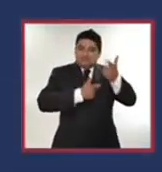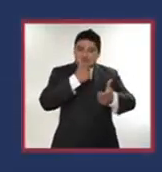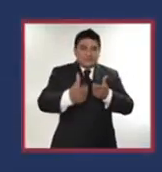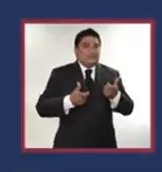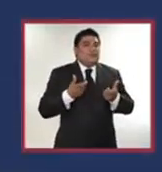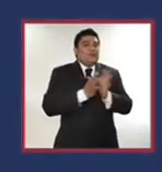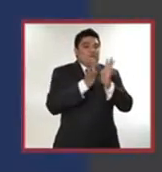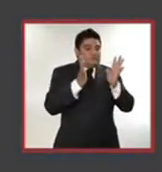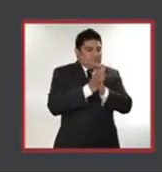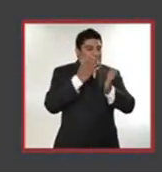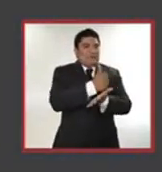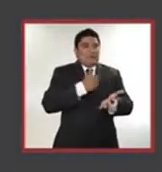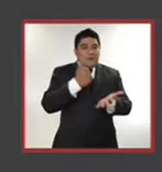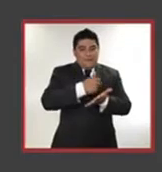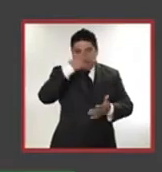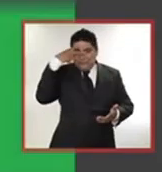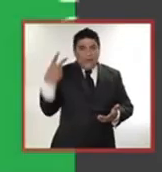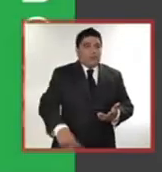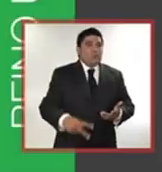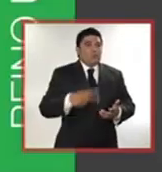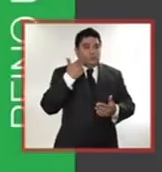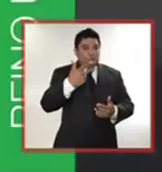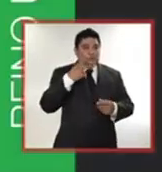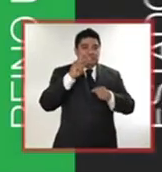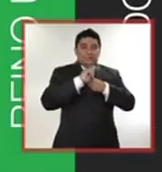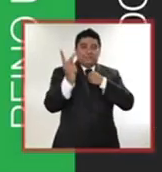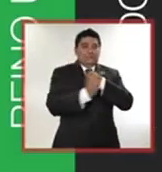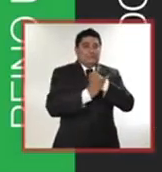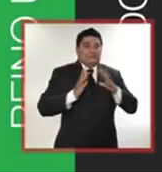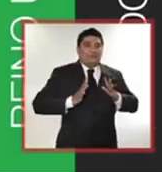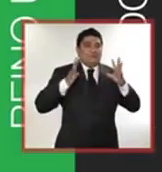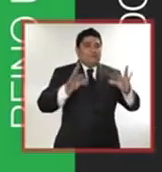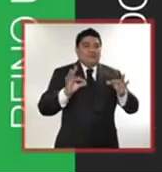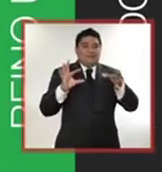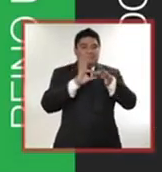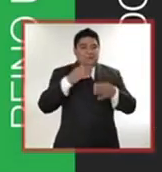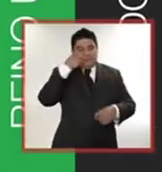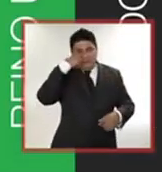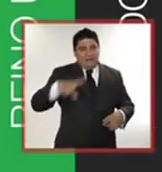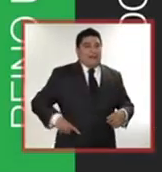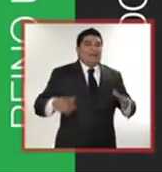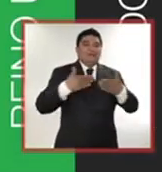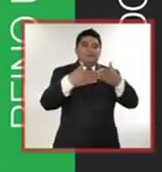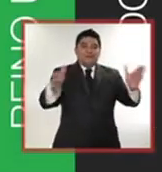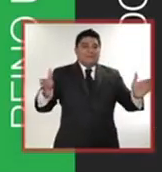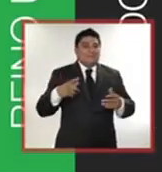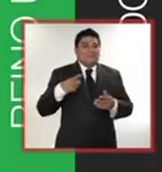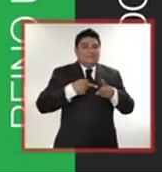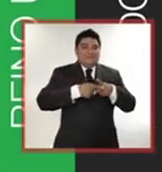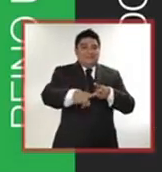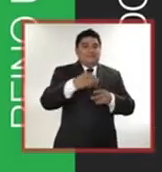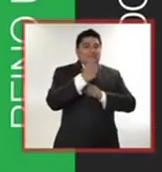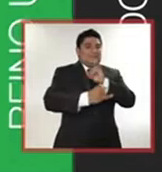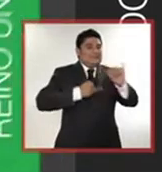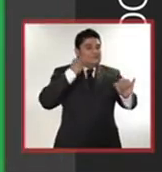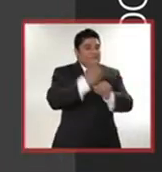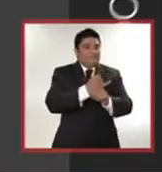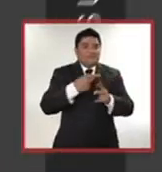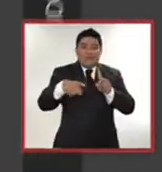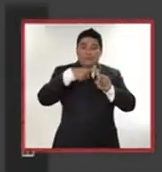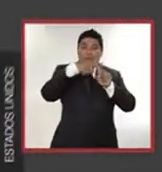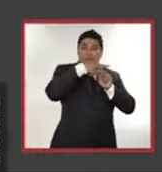participación ciudadana. México es uno de los 8 países fundadores de la Alianza para el Gobierno Abierto, iniciativa internacional que